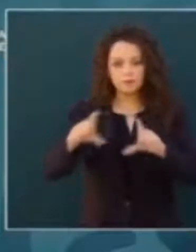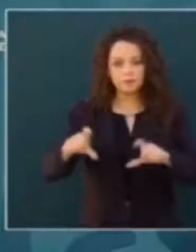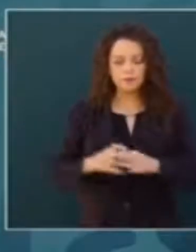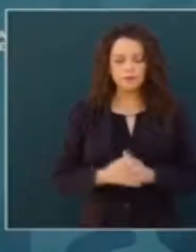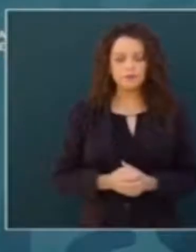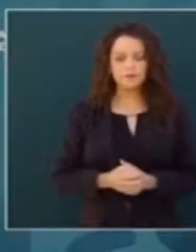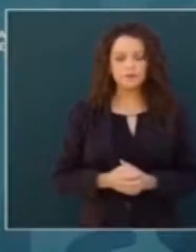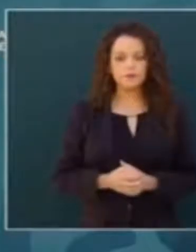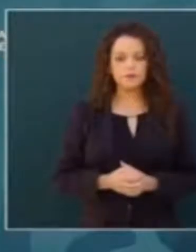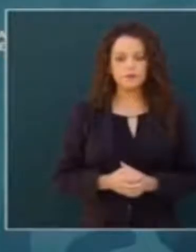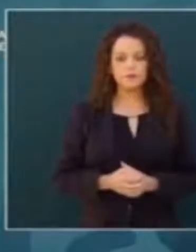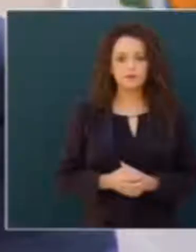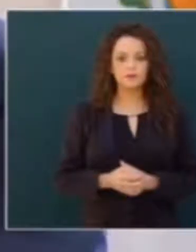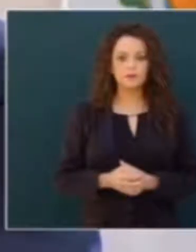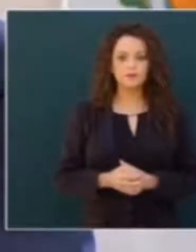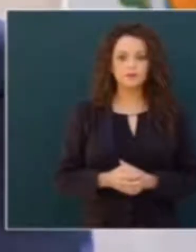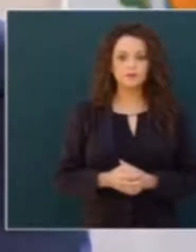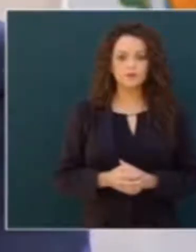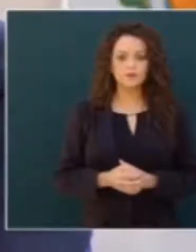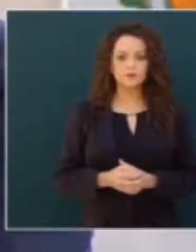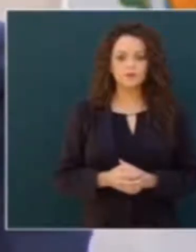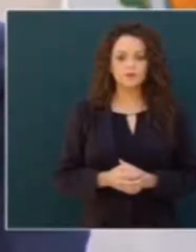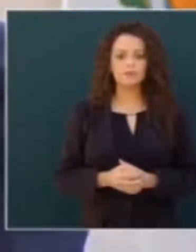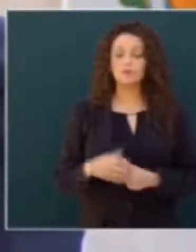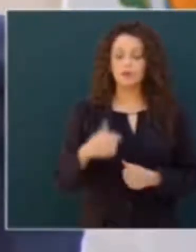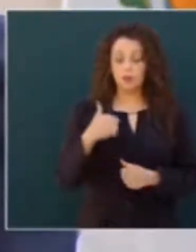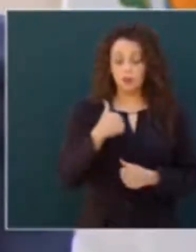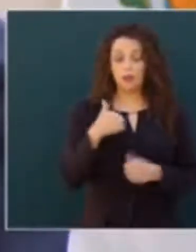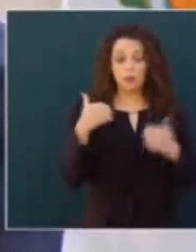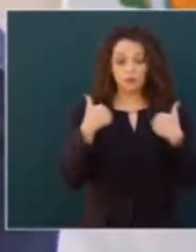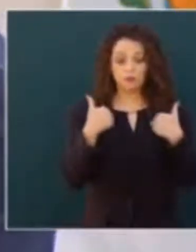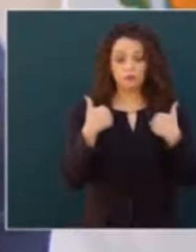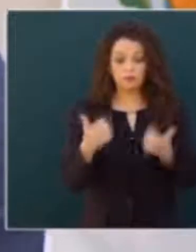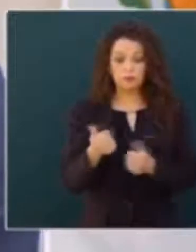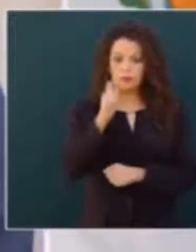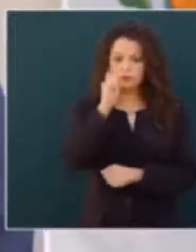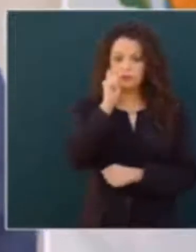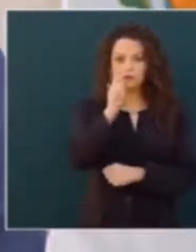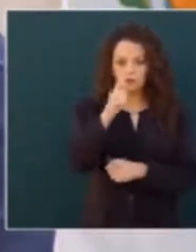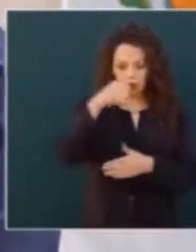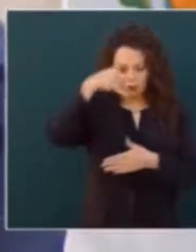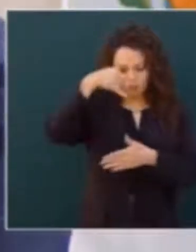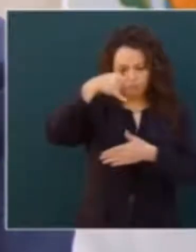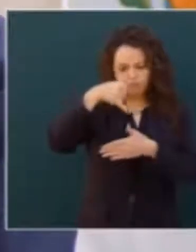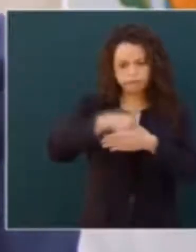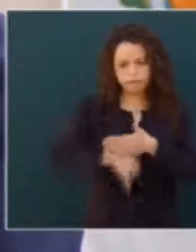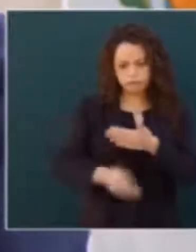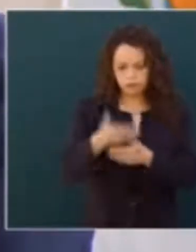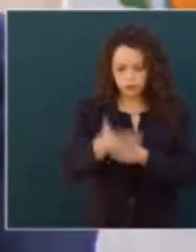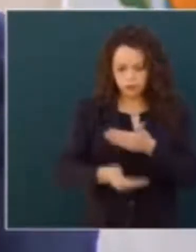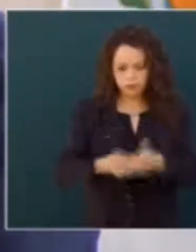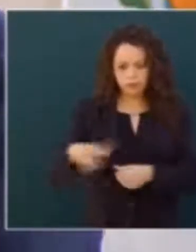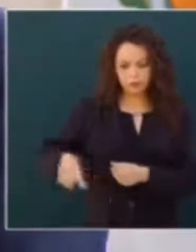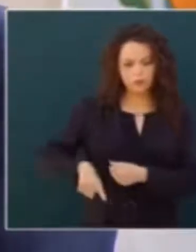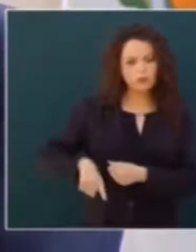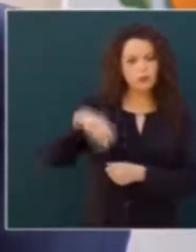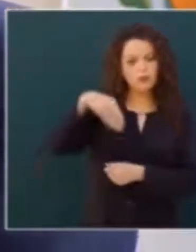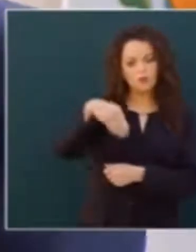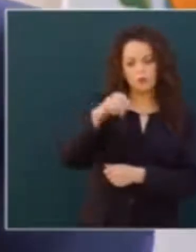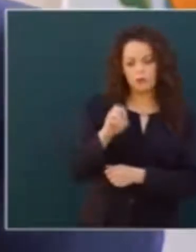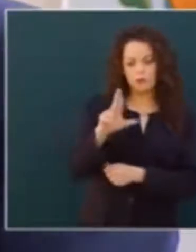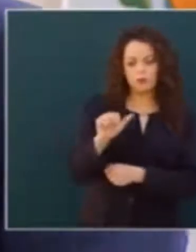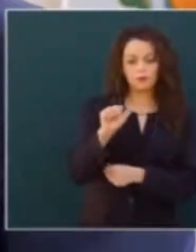he podido conocer el verdadero fondo moral de muchos servidores públicos al observar en